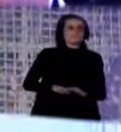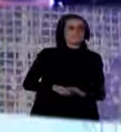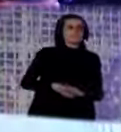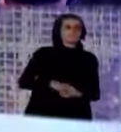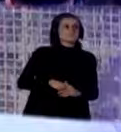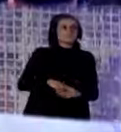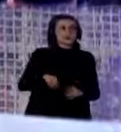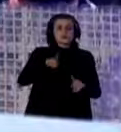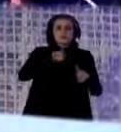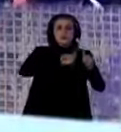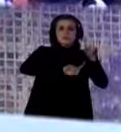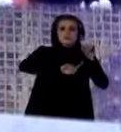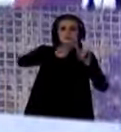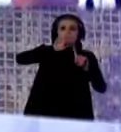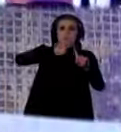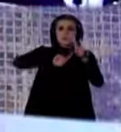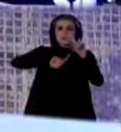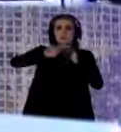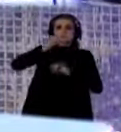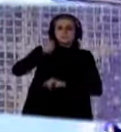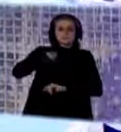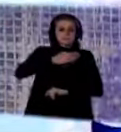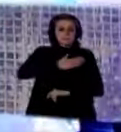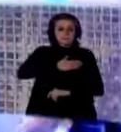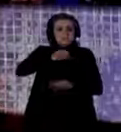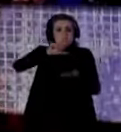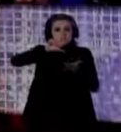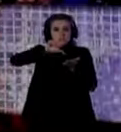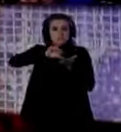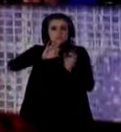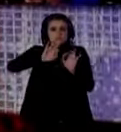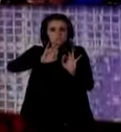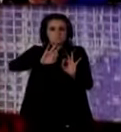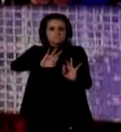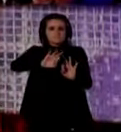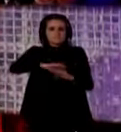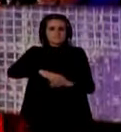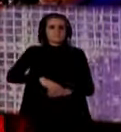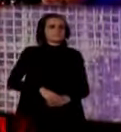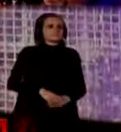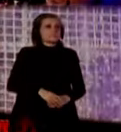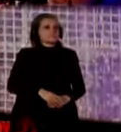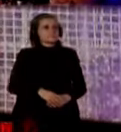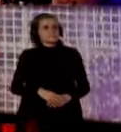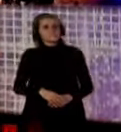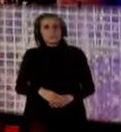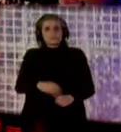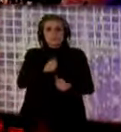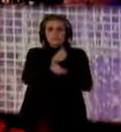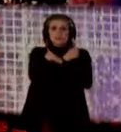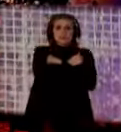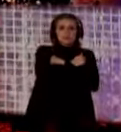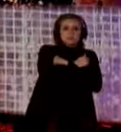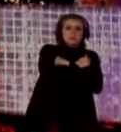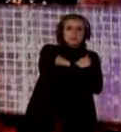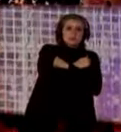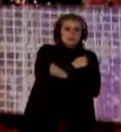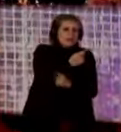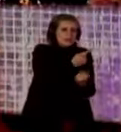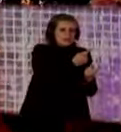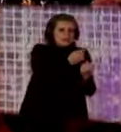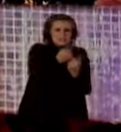y son los problemas de Mi ciudad el emp paro y la